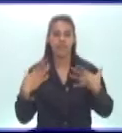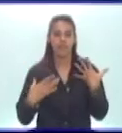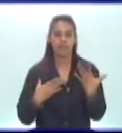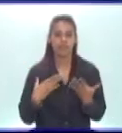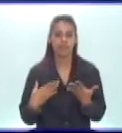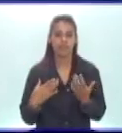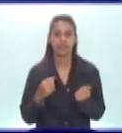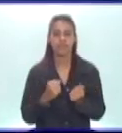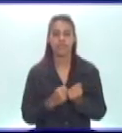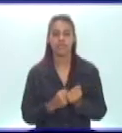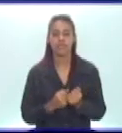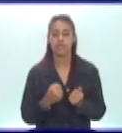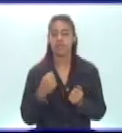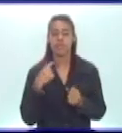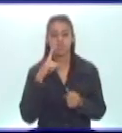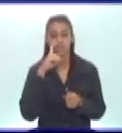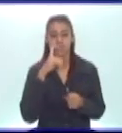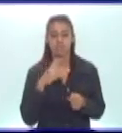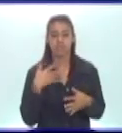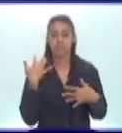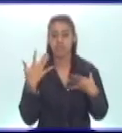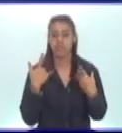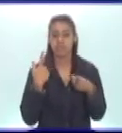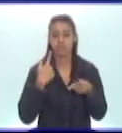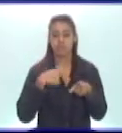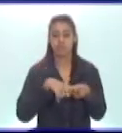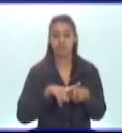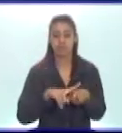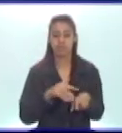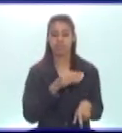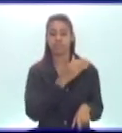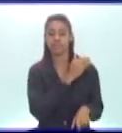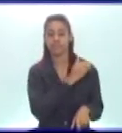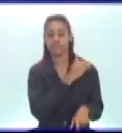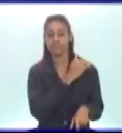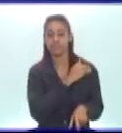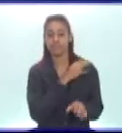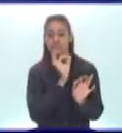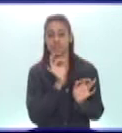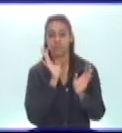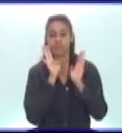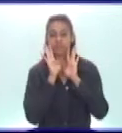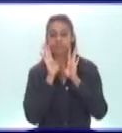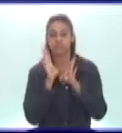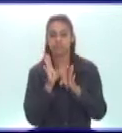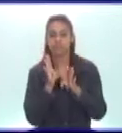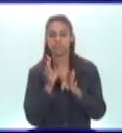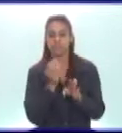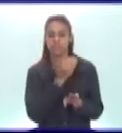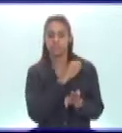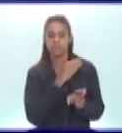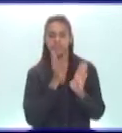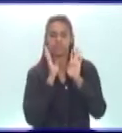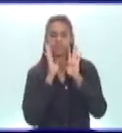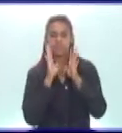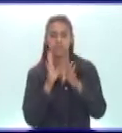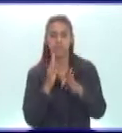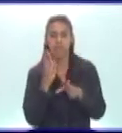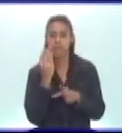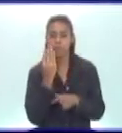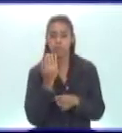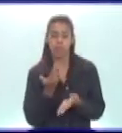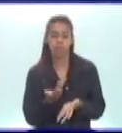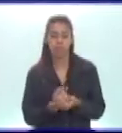esté realizando otra actividad en este momento, tocarlo, llamar su atención, decirle que vamos a hablar y